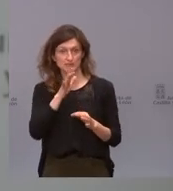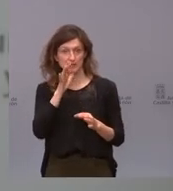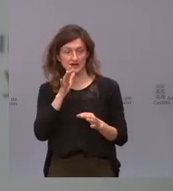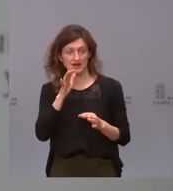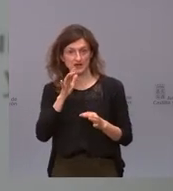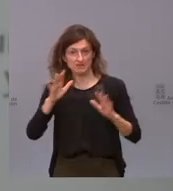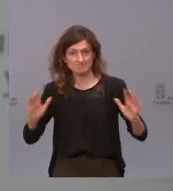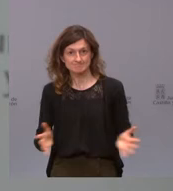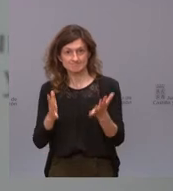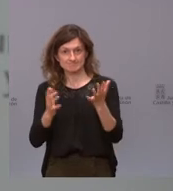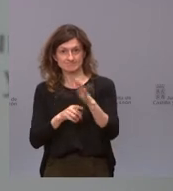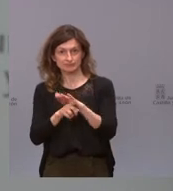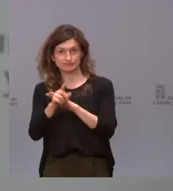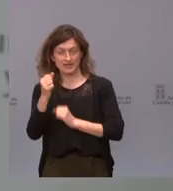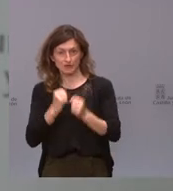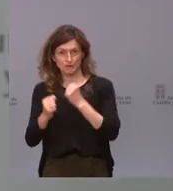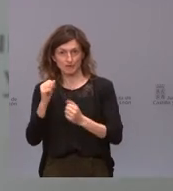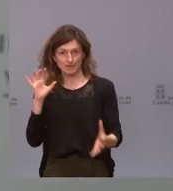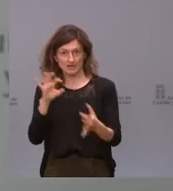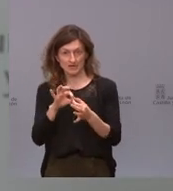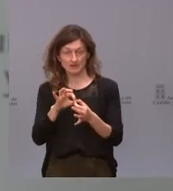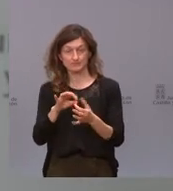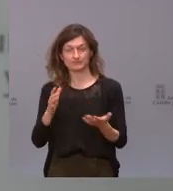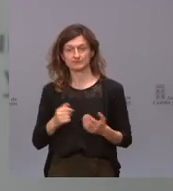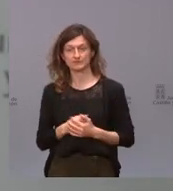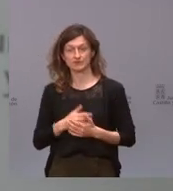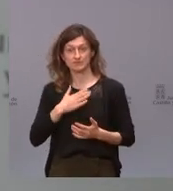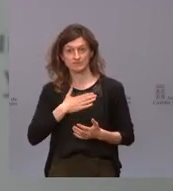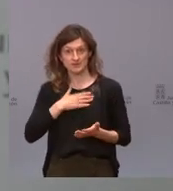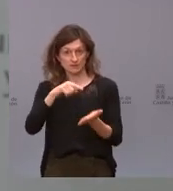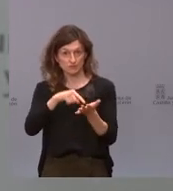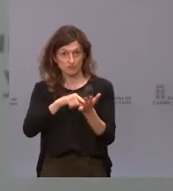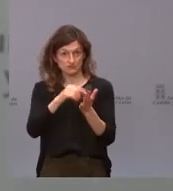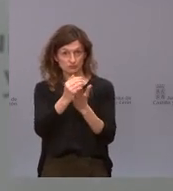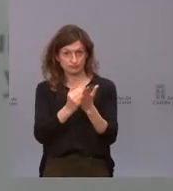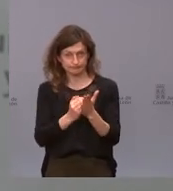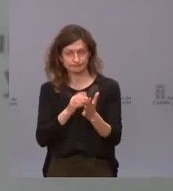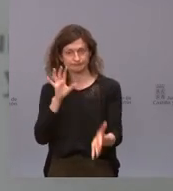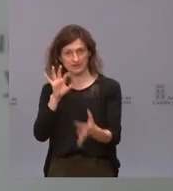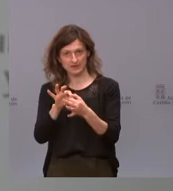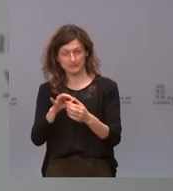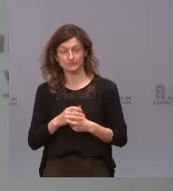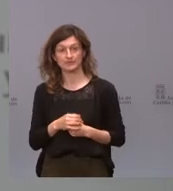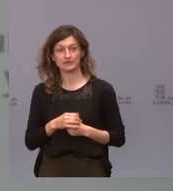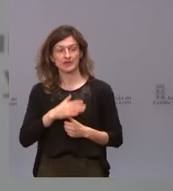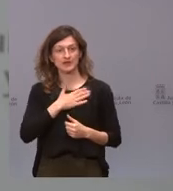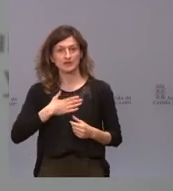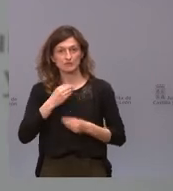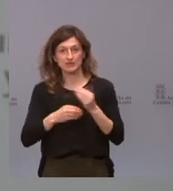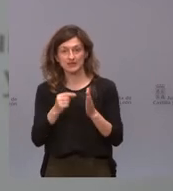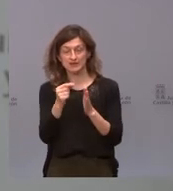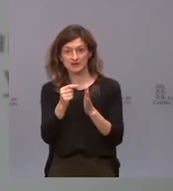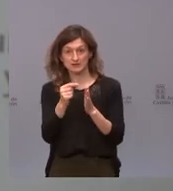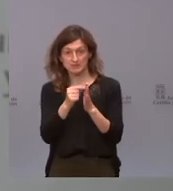reactivación económica y esta medida va en esa línea consideramos que hay que adoptar medidas que